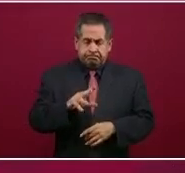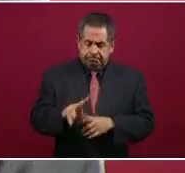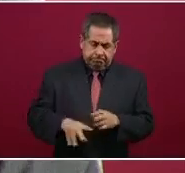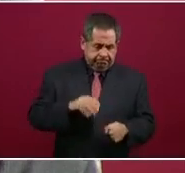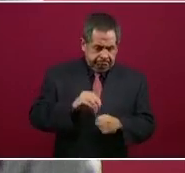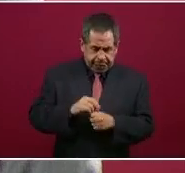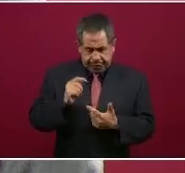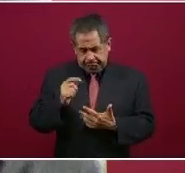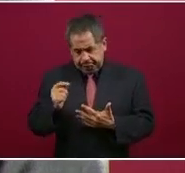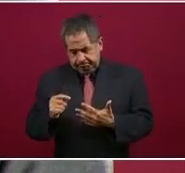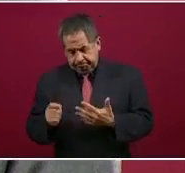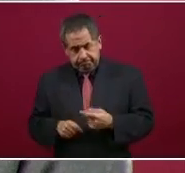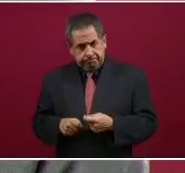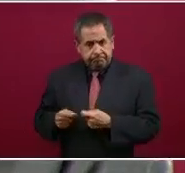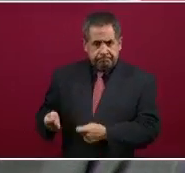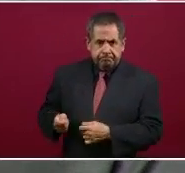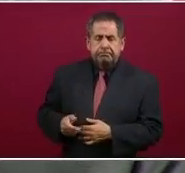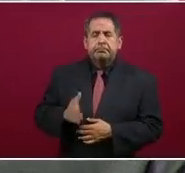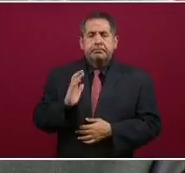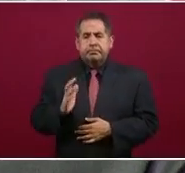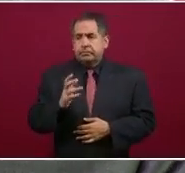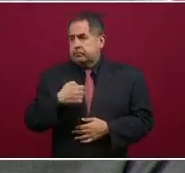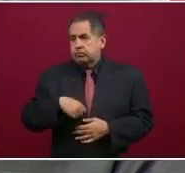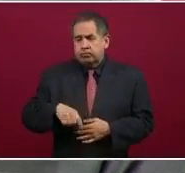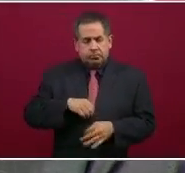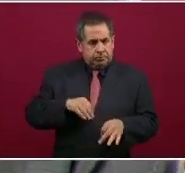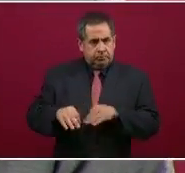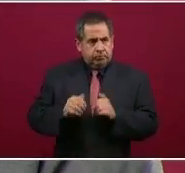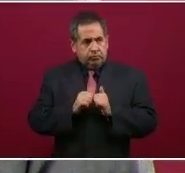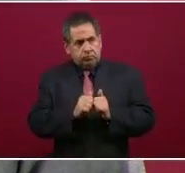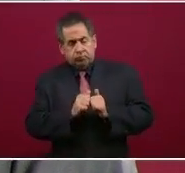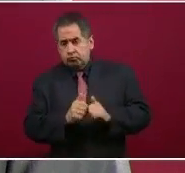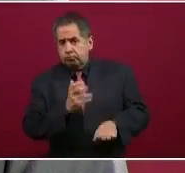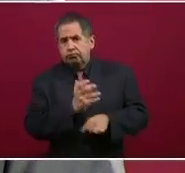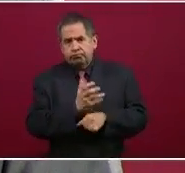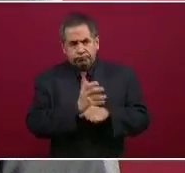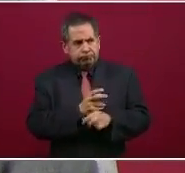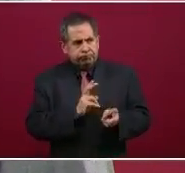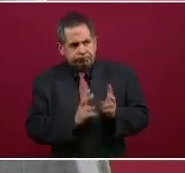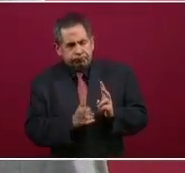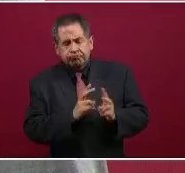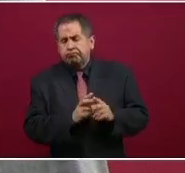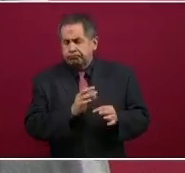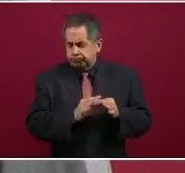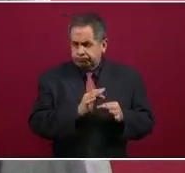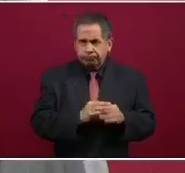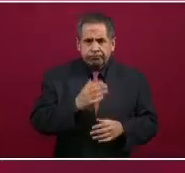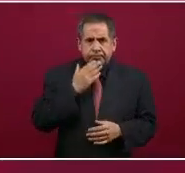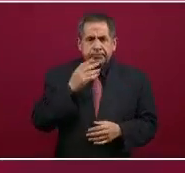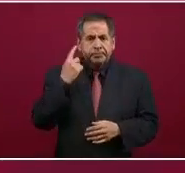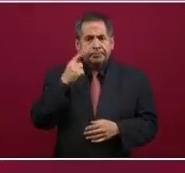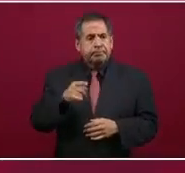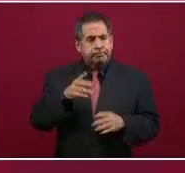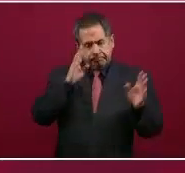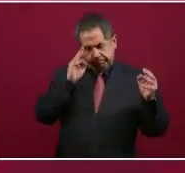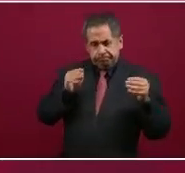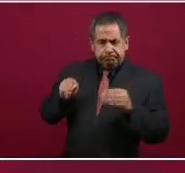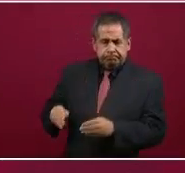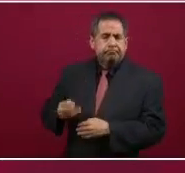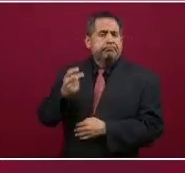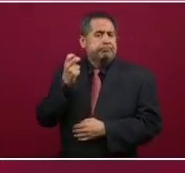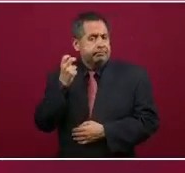y hemos venido trabajando con el gobierno de Estados Unidos para que esa sea la